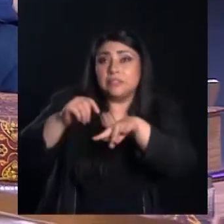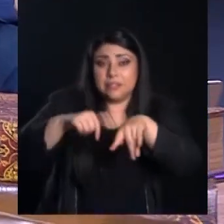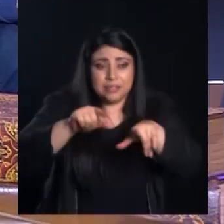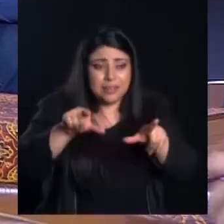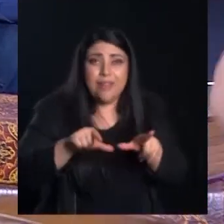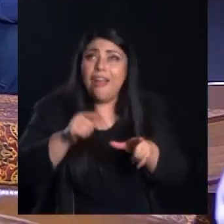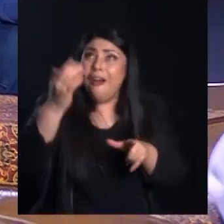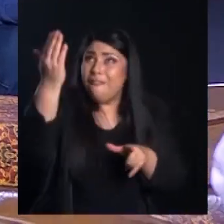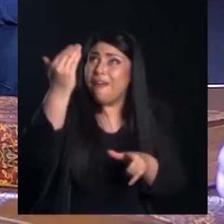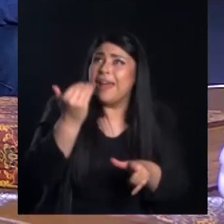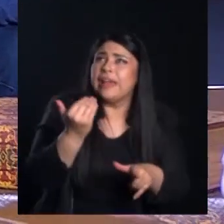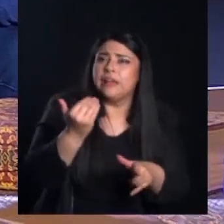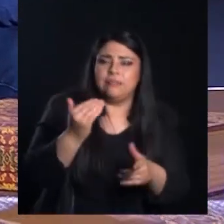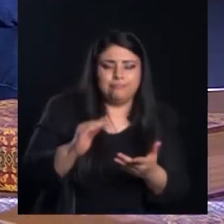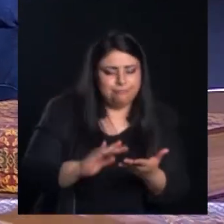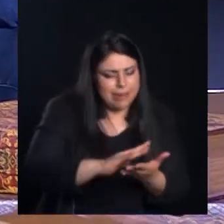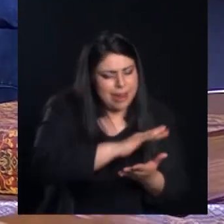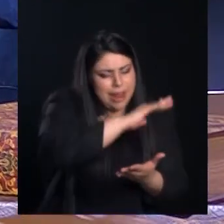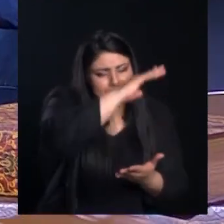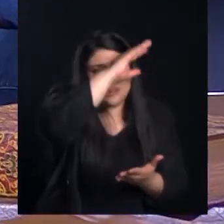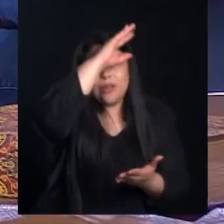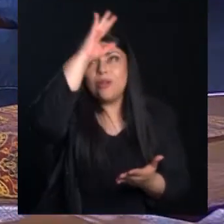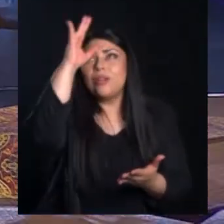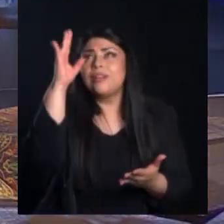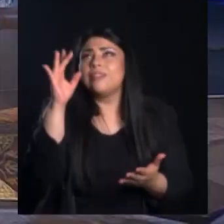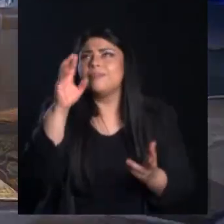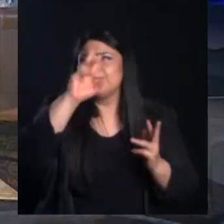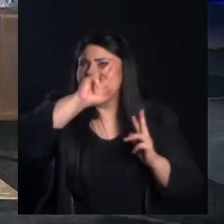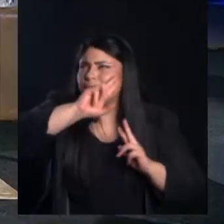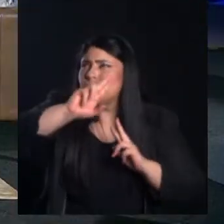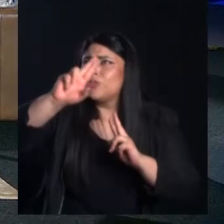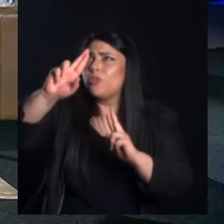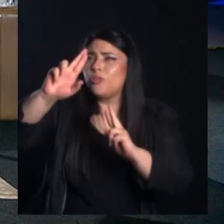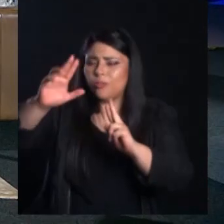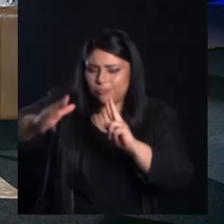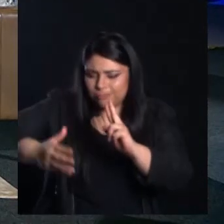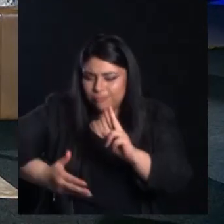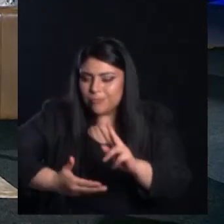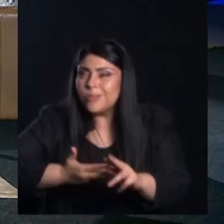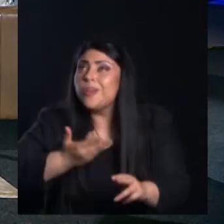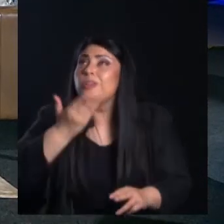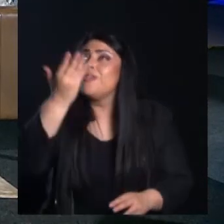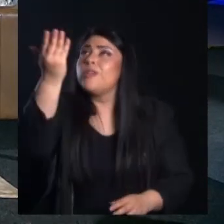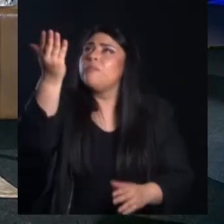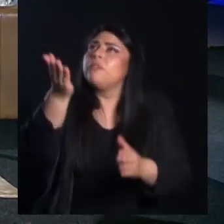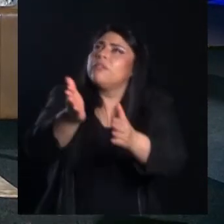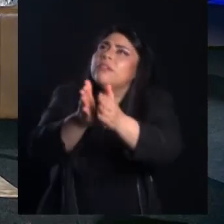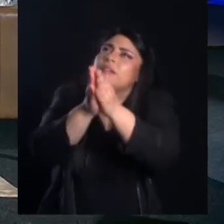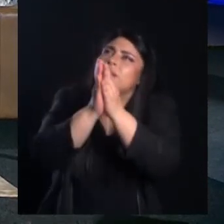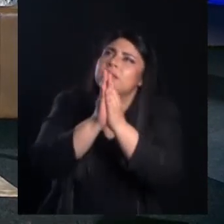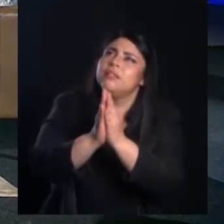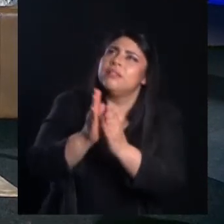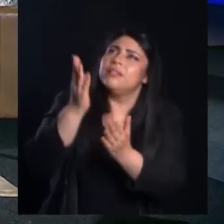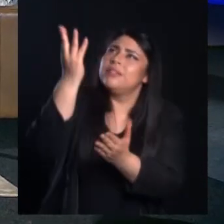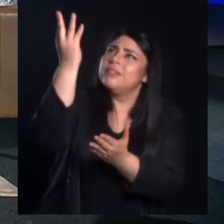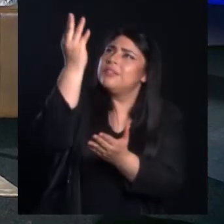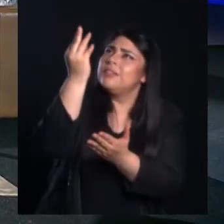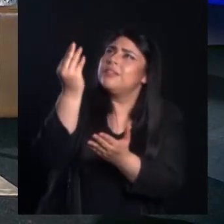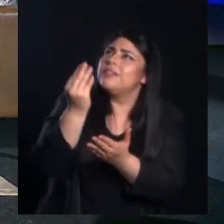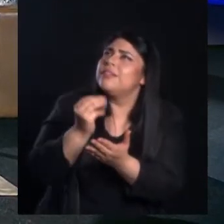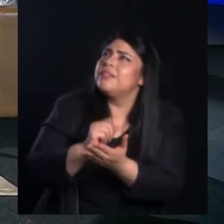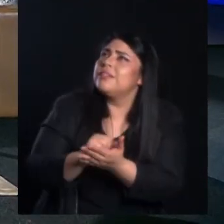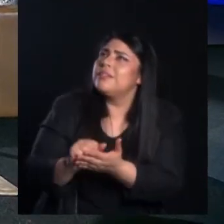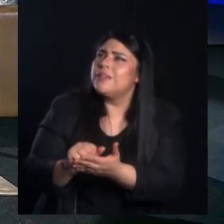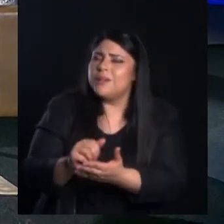a ti toda la gloria a todo el honor espíritu santo te pido señor de que lo que hoy hayamos aprendido quede guardado en